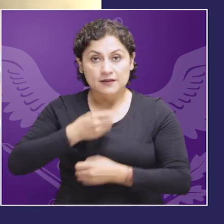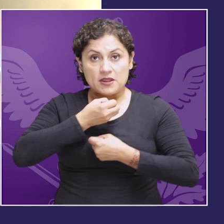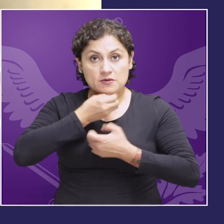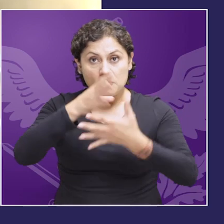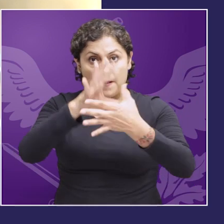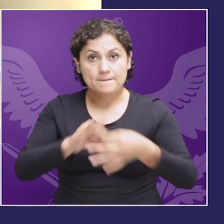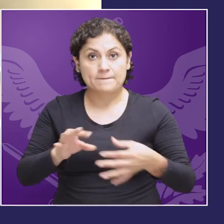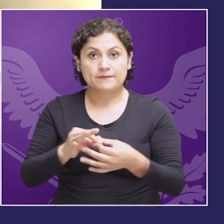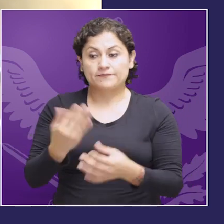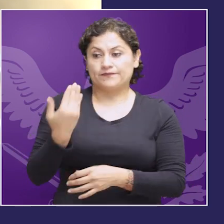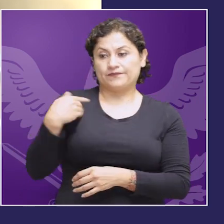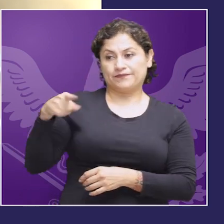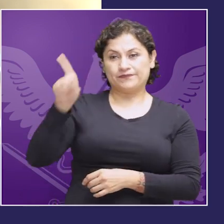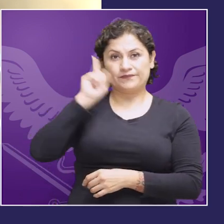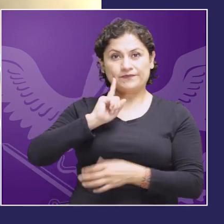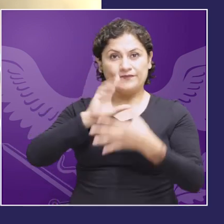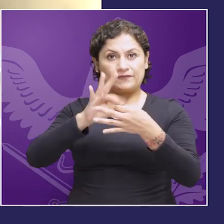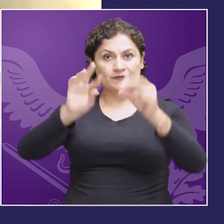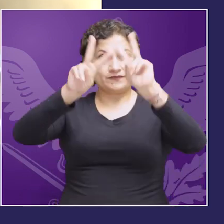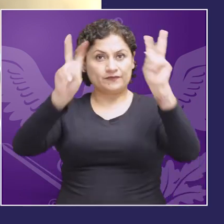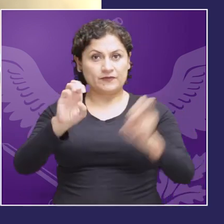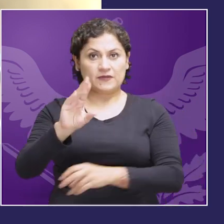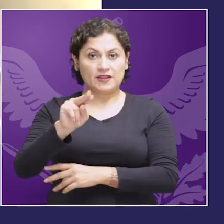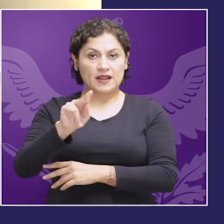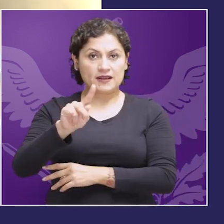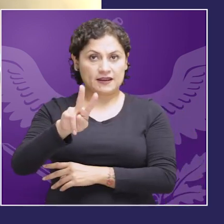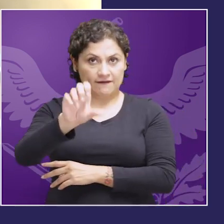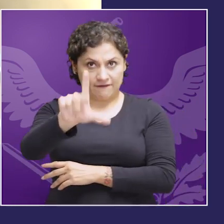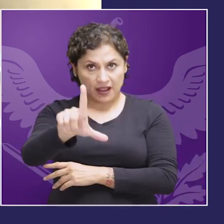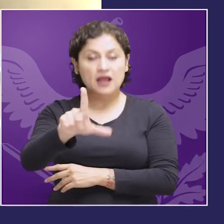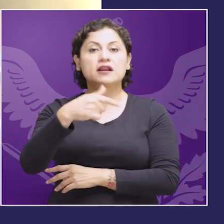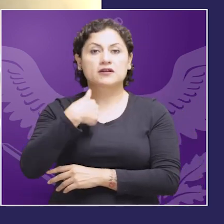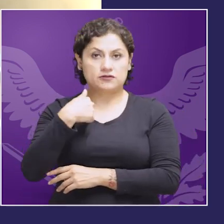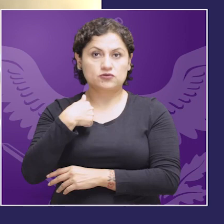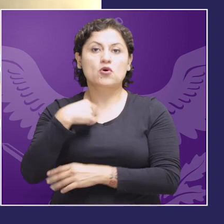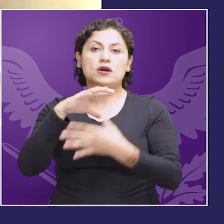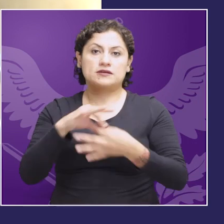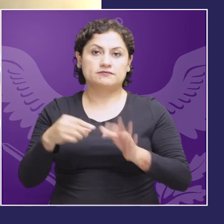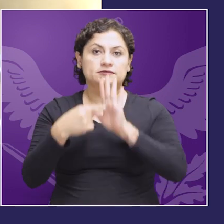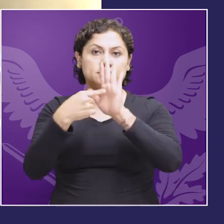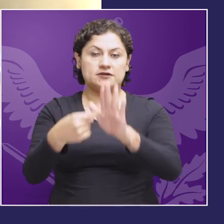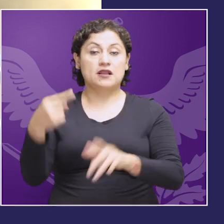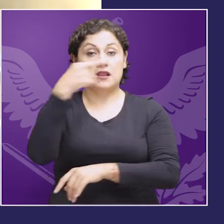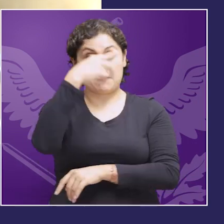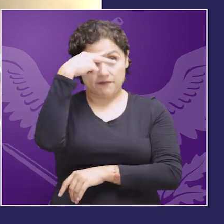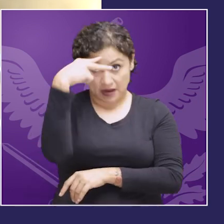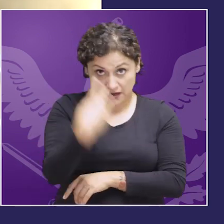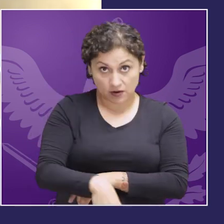Fabiana contaba el cuento de Caníbal, que me invitaron a hacer la presentación tanto en México como en